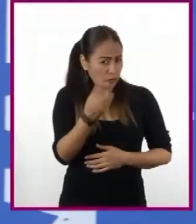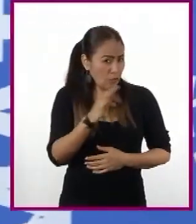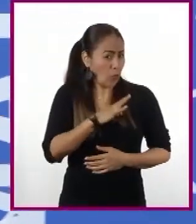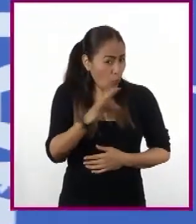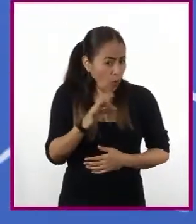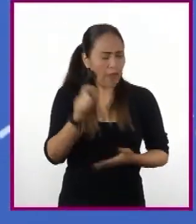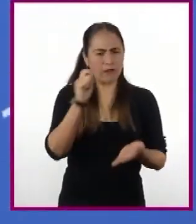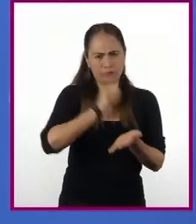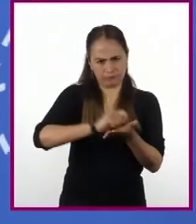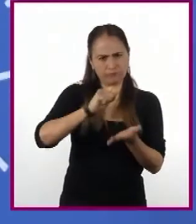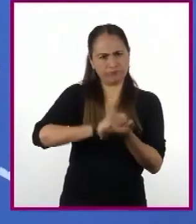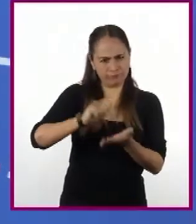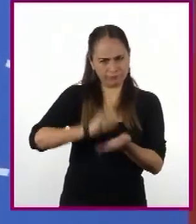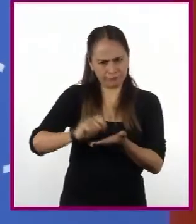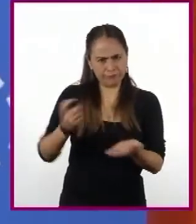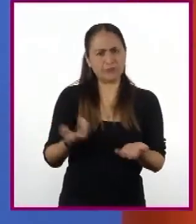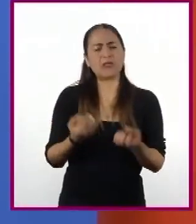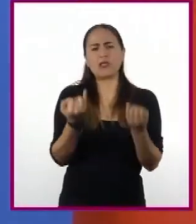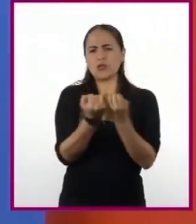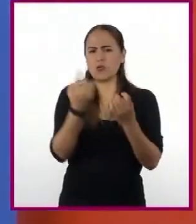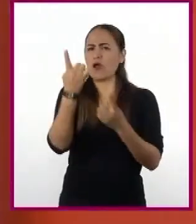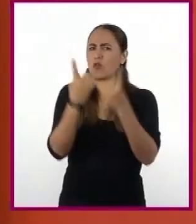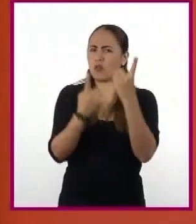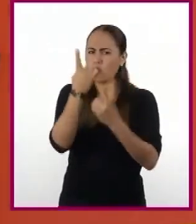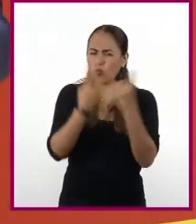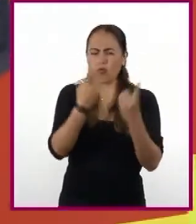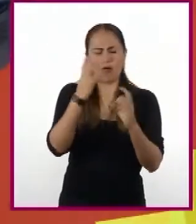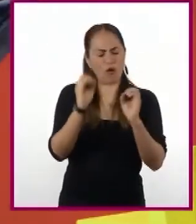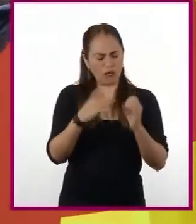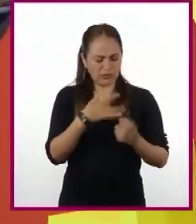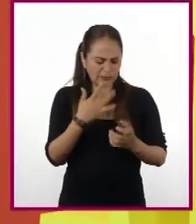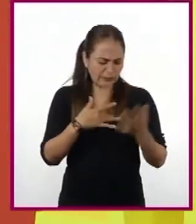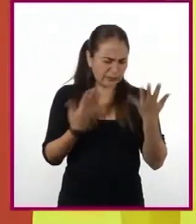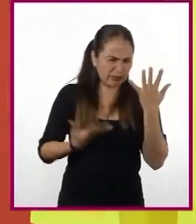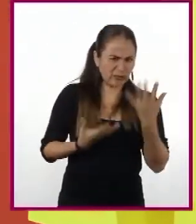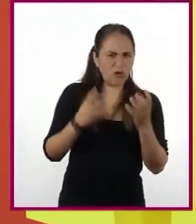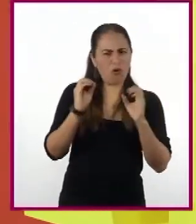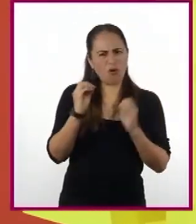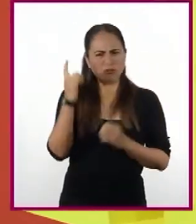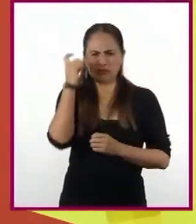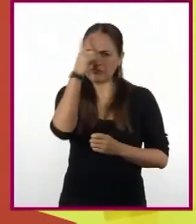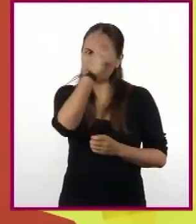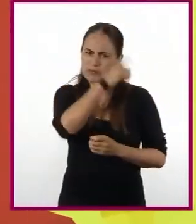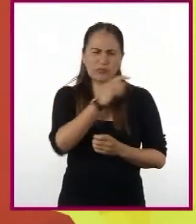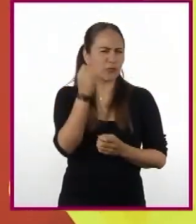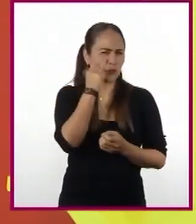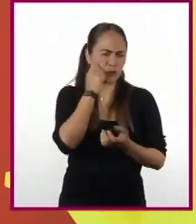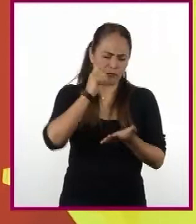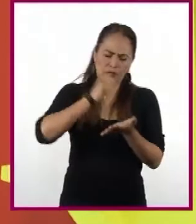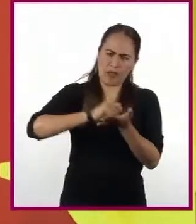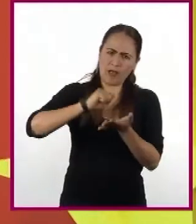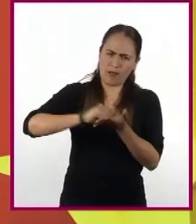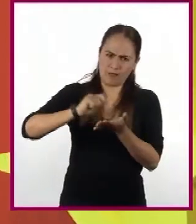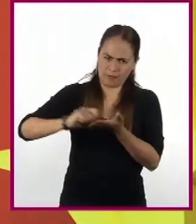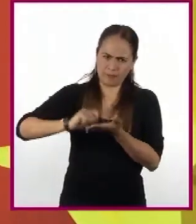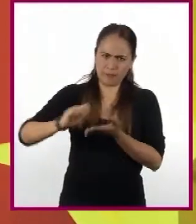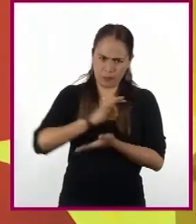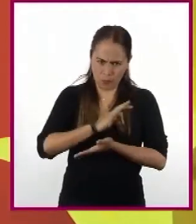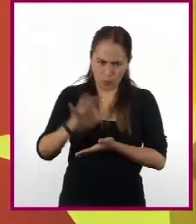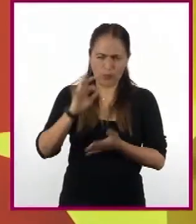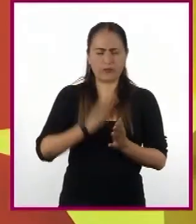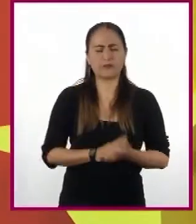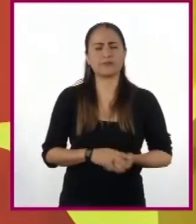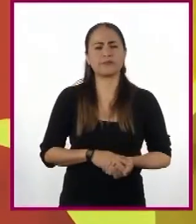notas y registren todas aquellas dudas o inquietudes o dificultades que vayan surgiendo durante el desarrollo de la sesión,